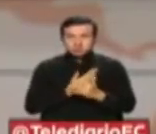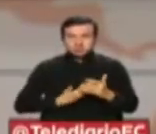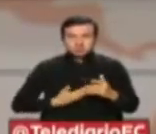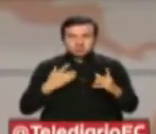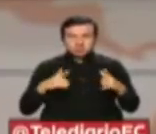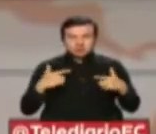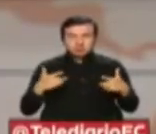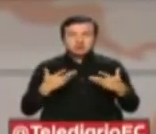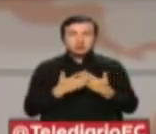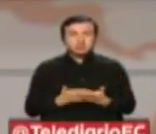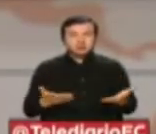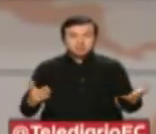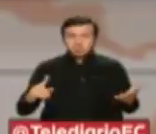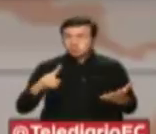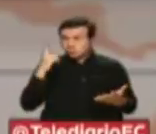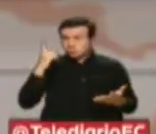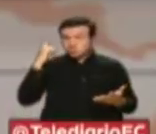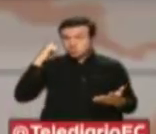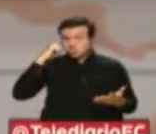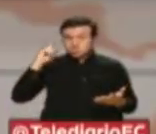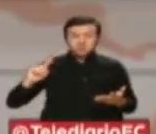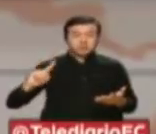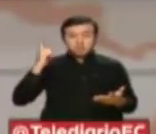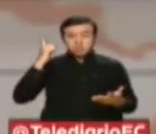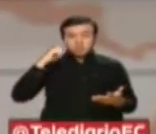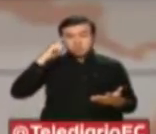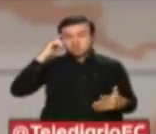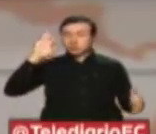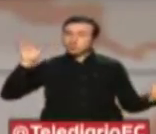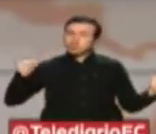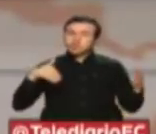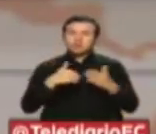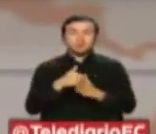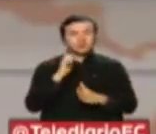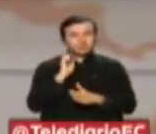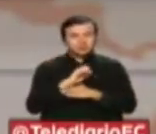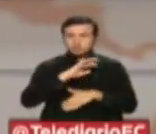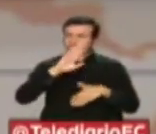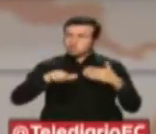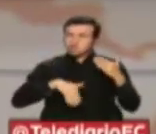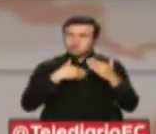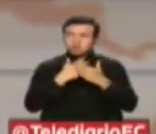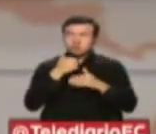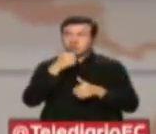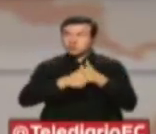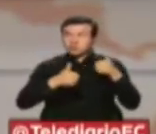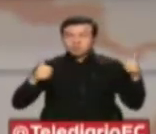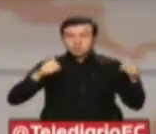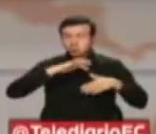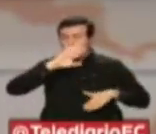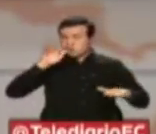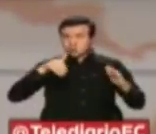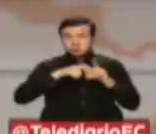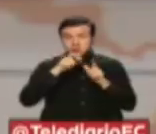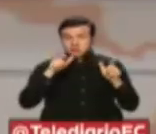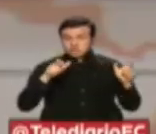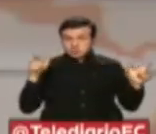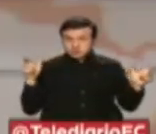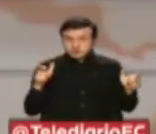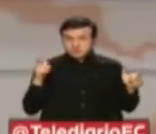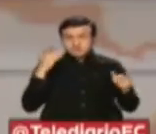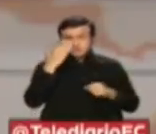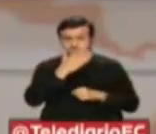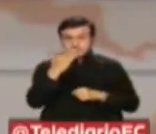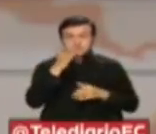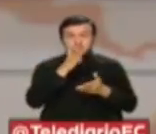esto no es una tarea solo del gobierno es una tarea de todos los ecuatorianos de todas las funciones de todos los ciudadanos y obviamente de